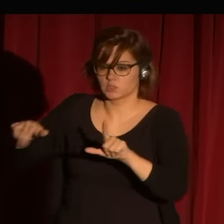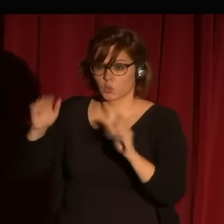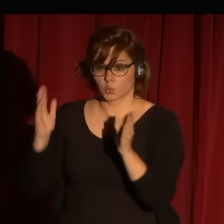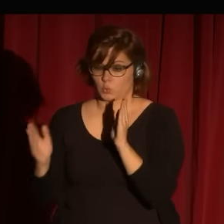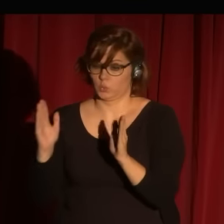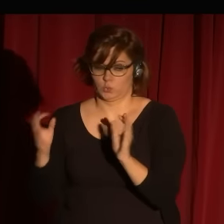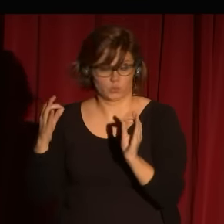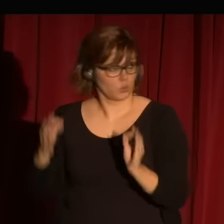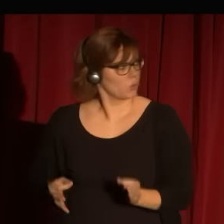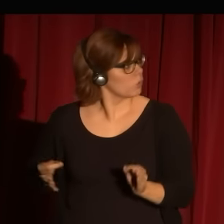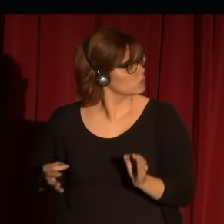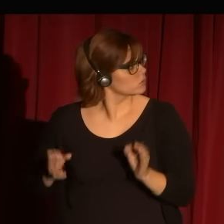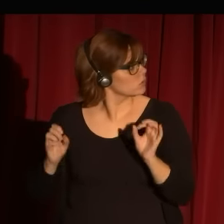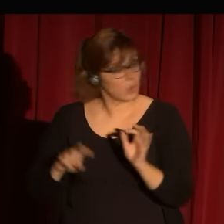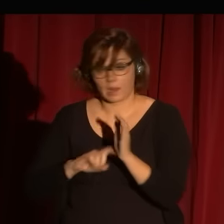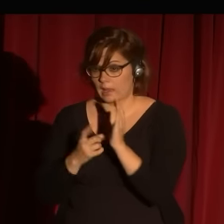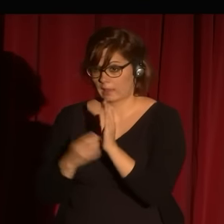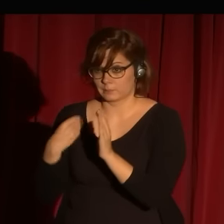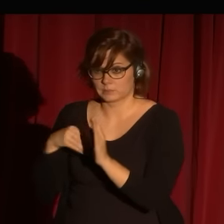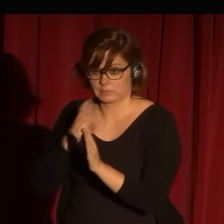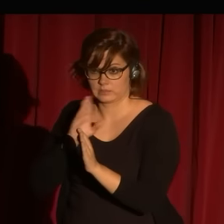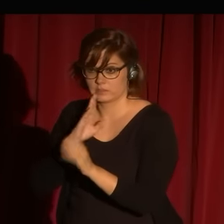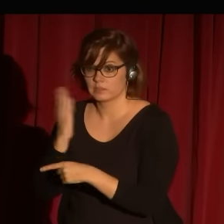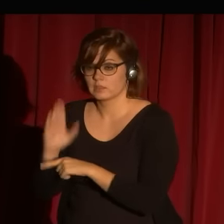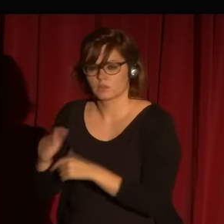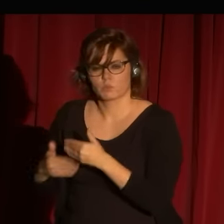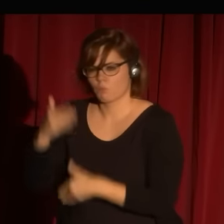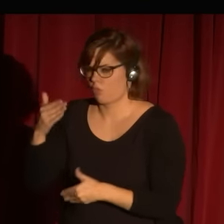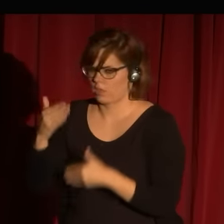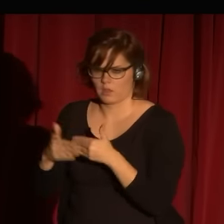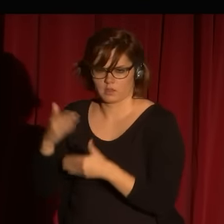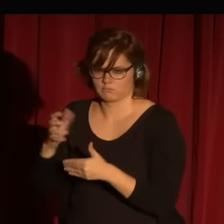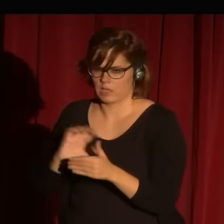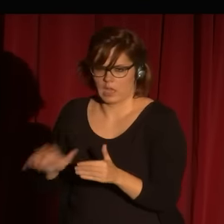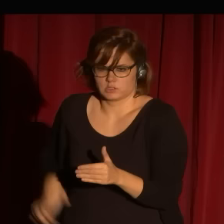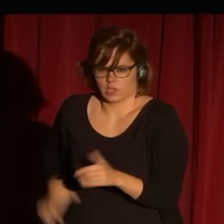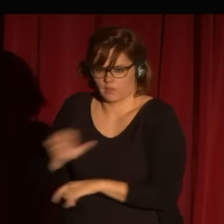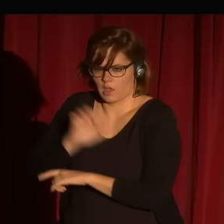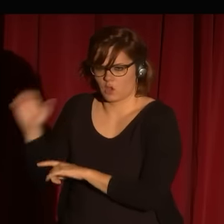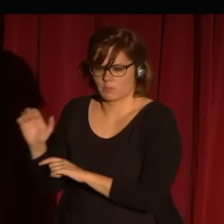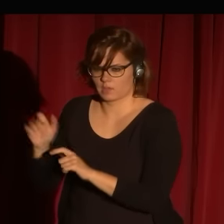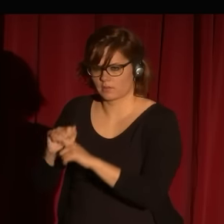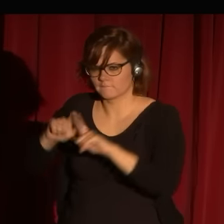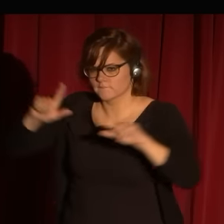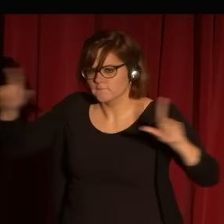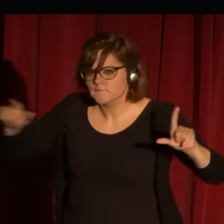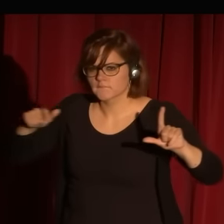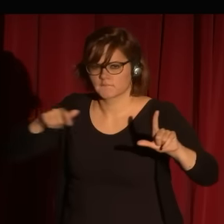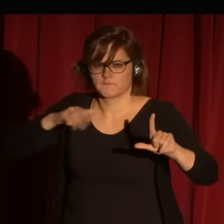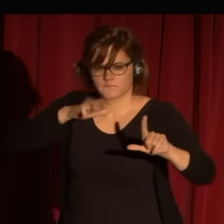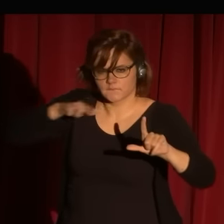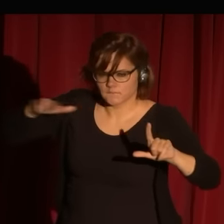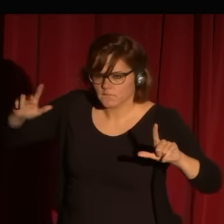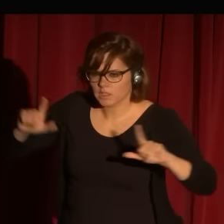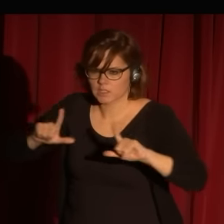momento ando las mismas leyes y se ponen muy de moda entre todos los aristócratas europeos estos grandes cuadros de cacerías de enorme